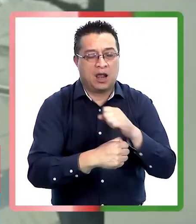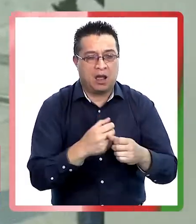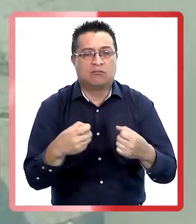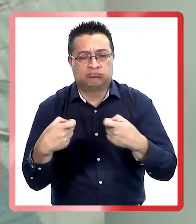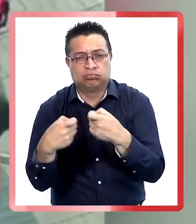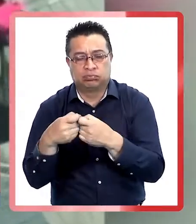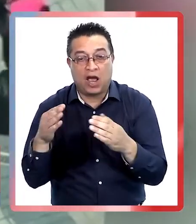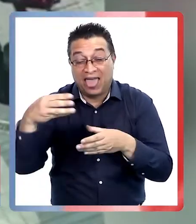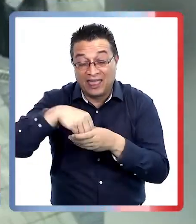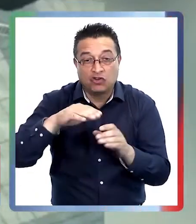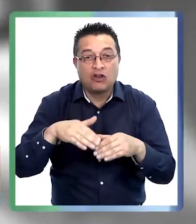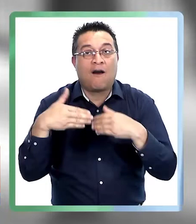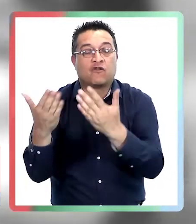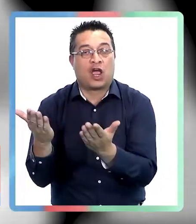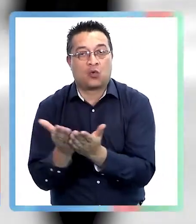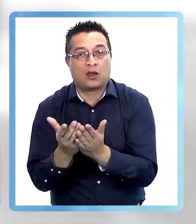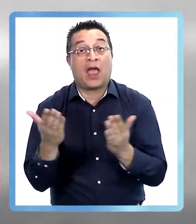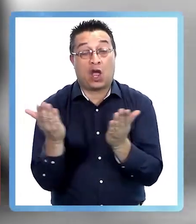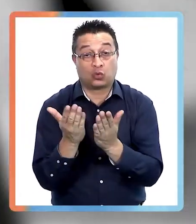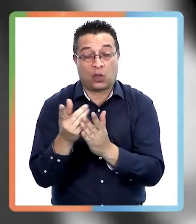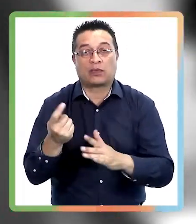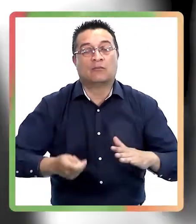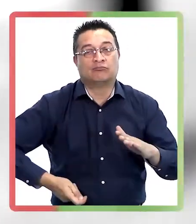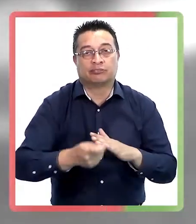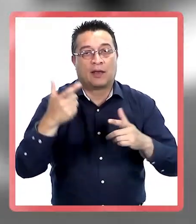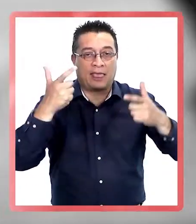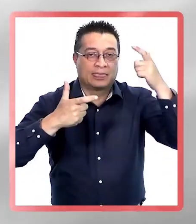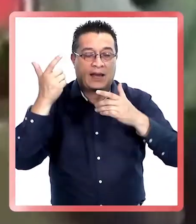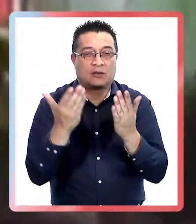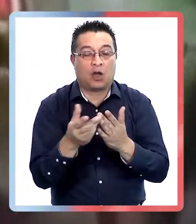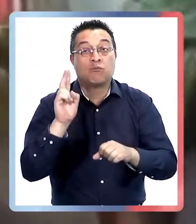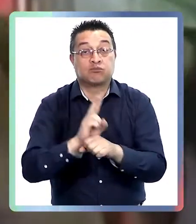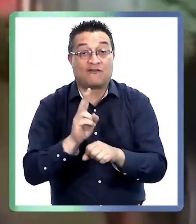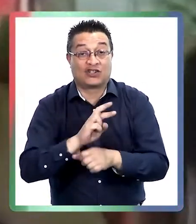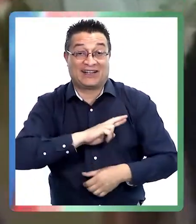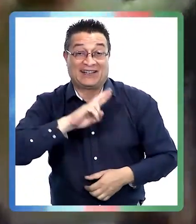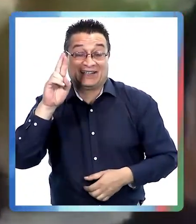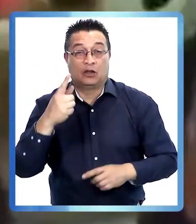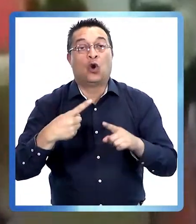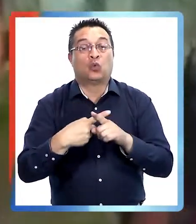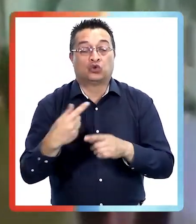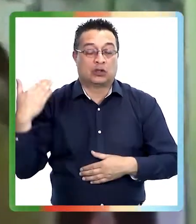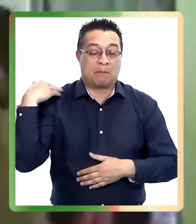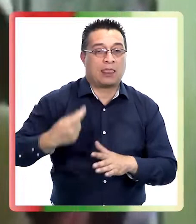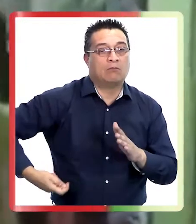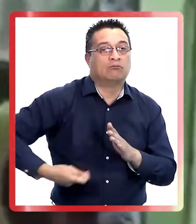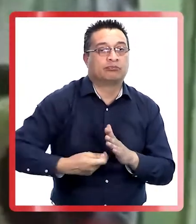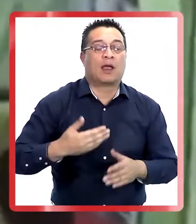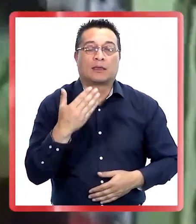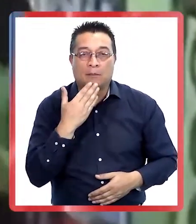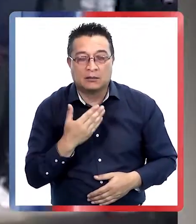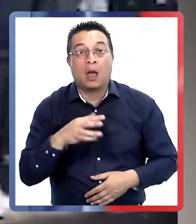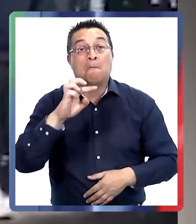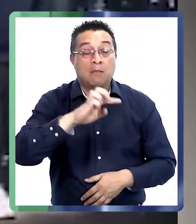riñas dentro y fuera de los colegios. Un estudiante fue apuñalado en Talca. Un profesor de religión fue atacado con un cuchillo por la espalda.